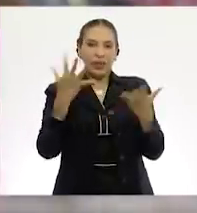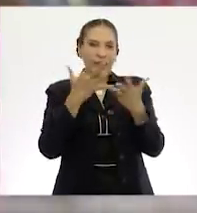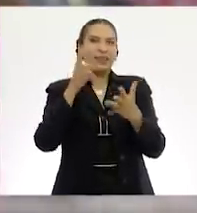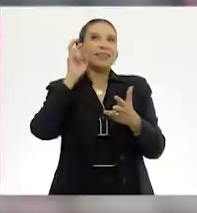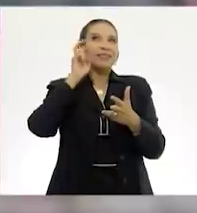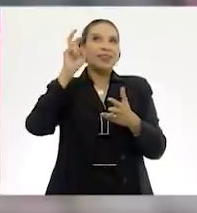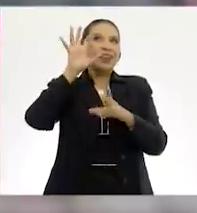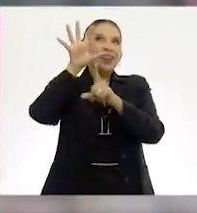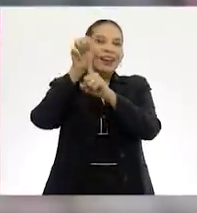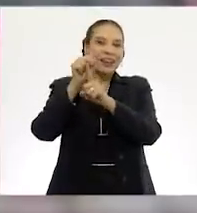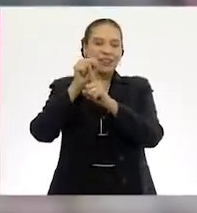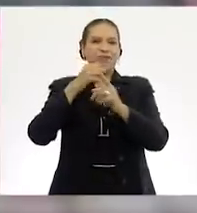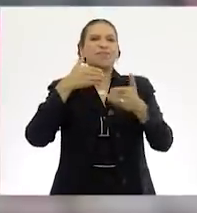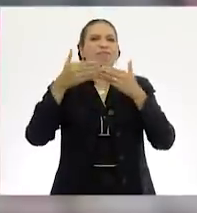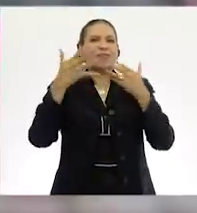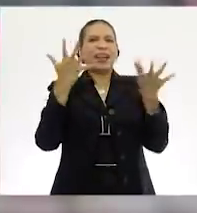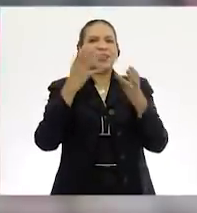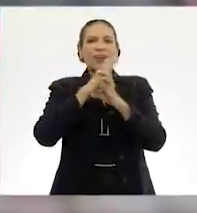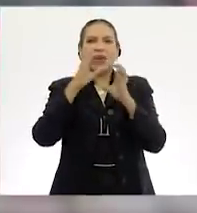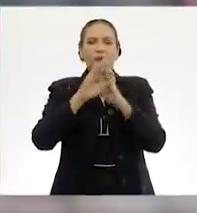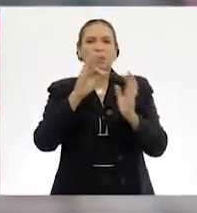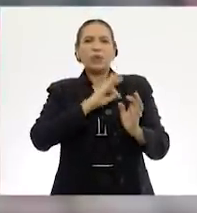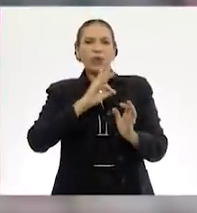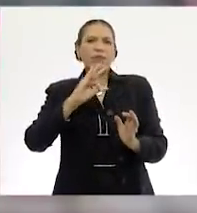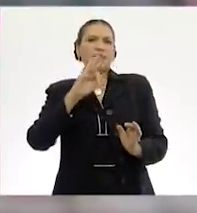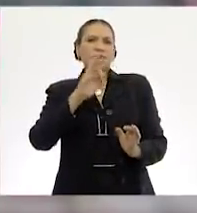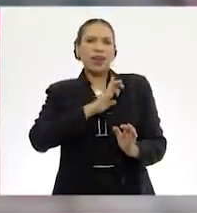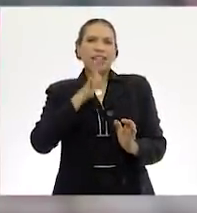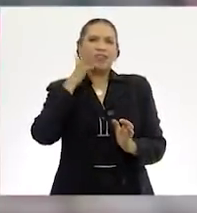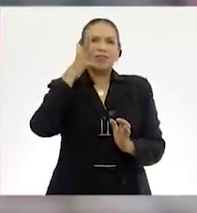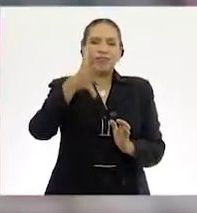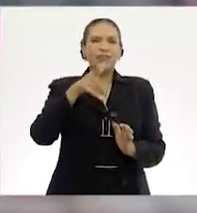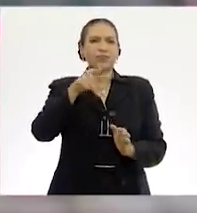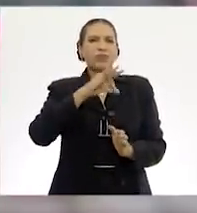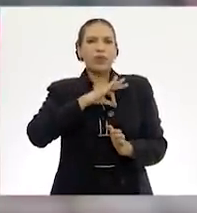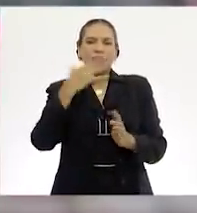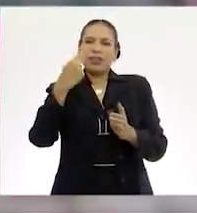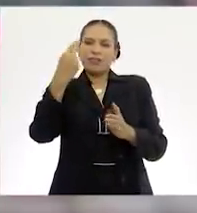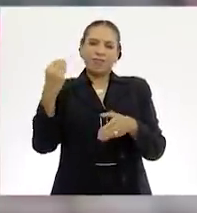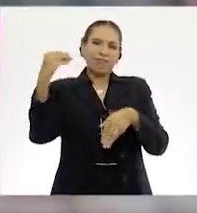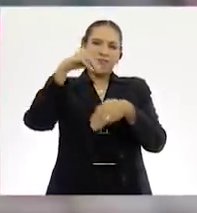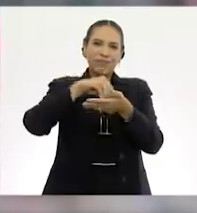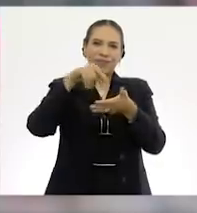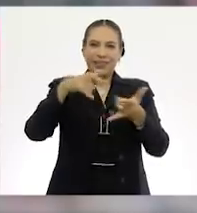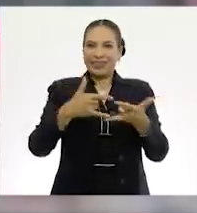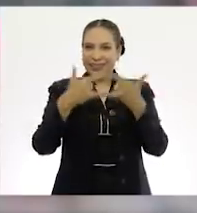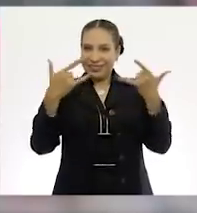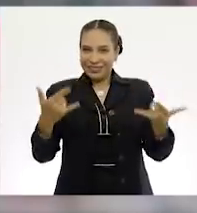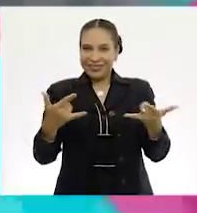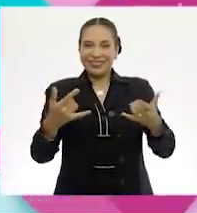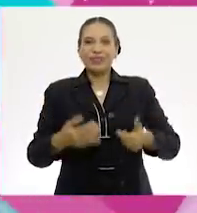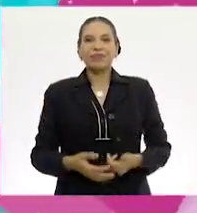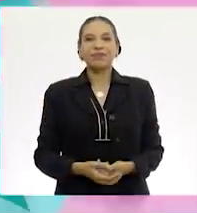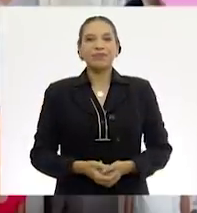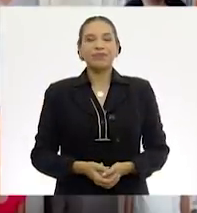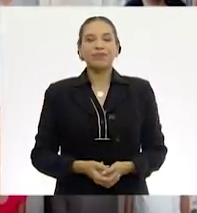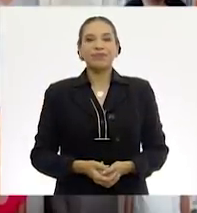tus sueños, innovar y crear esperanzas, y sobre todo, dejar tu nombre marcado en la historia.